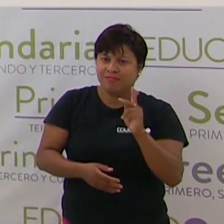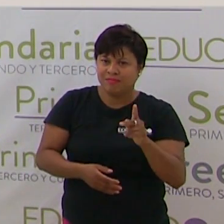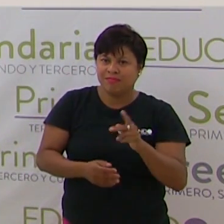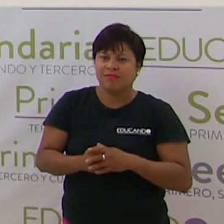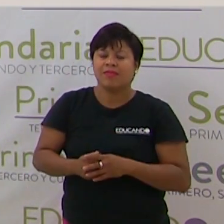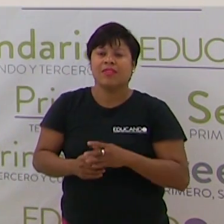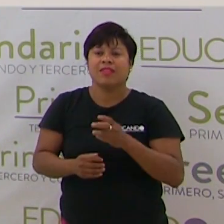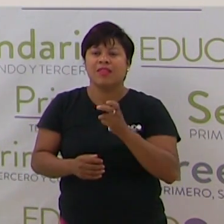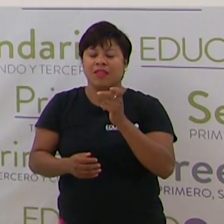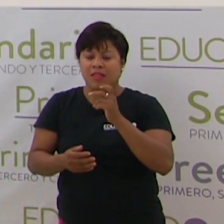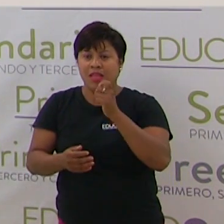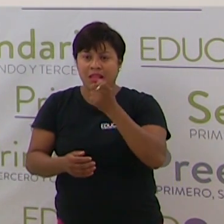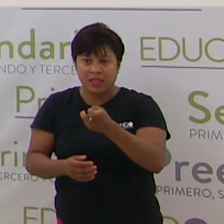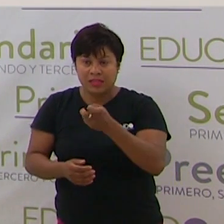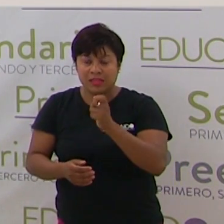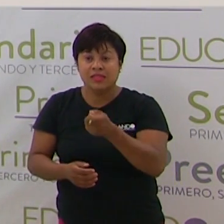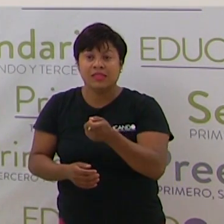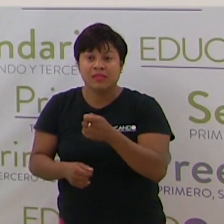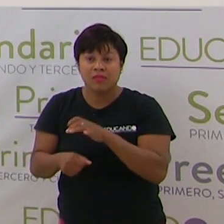la